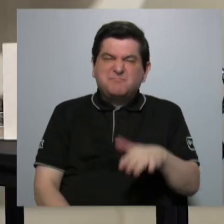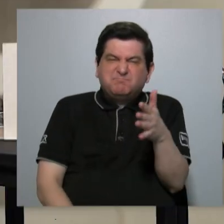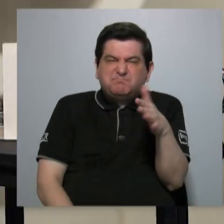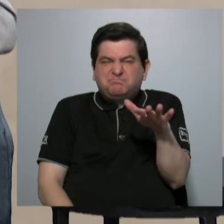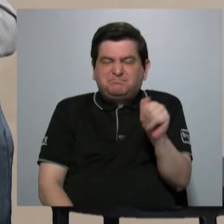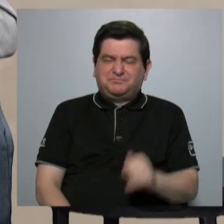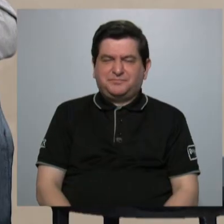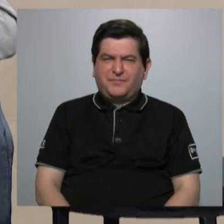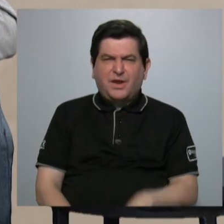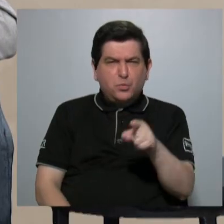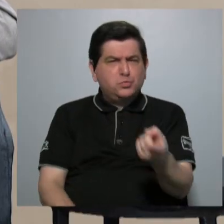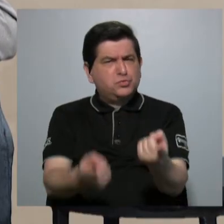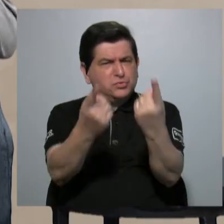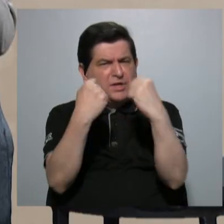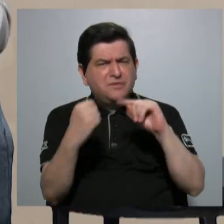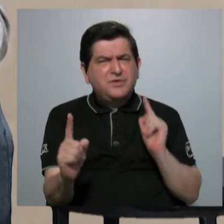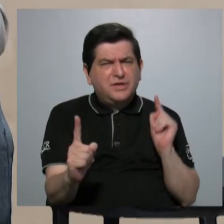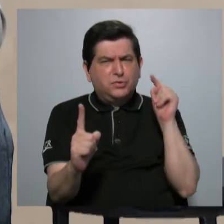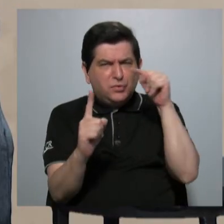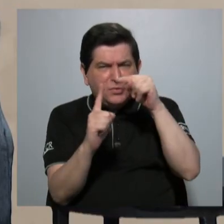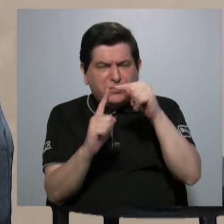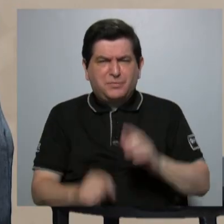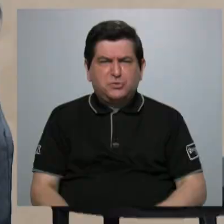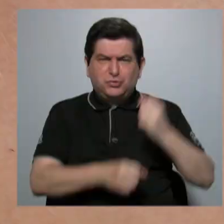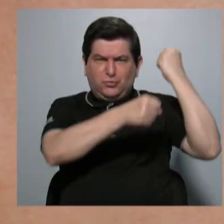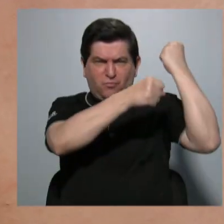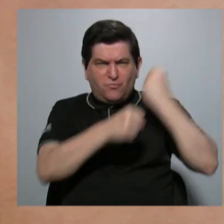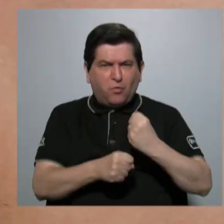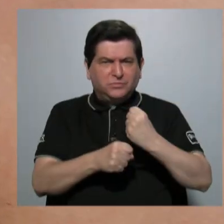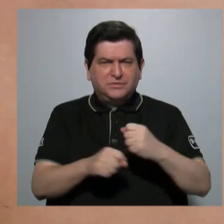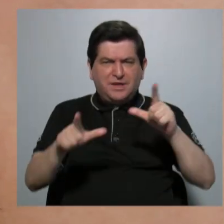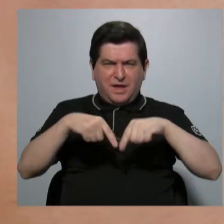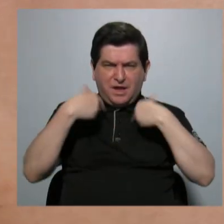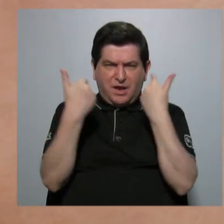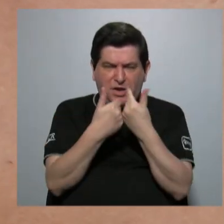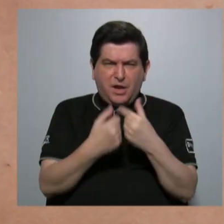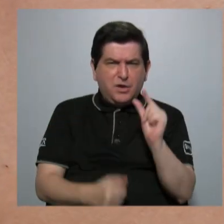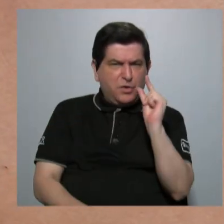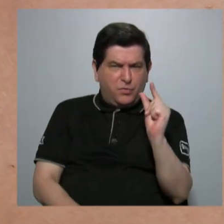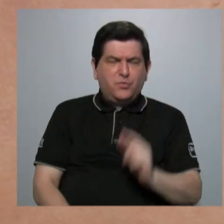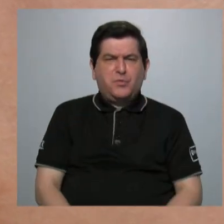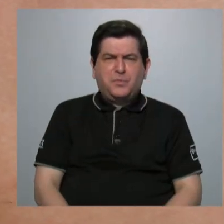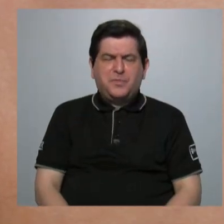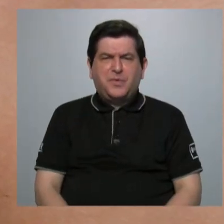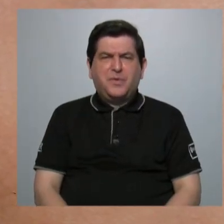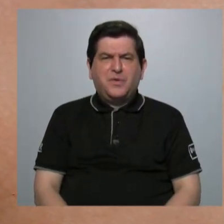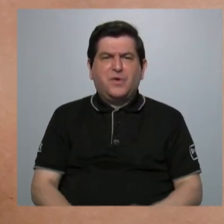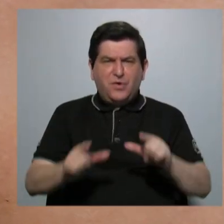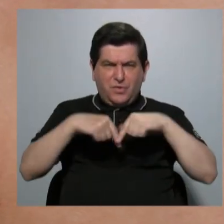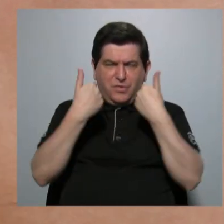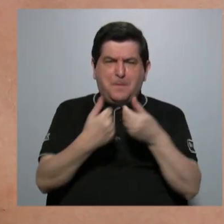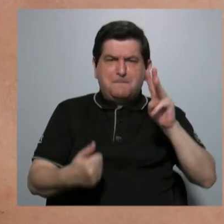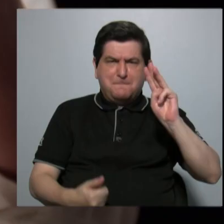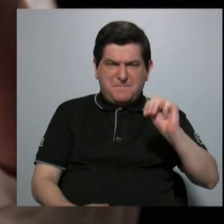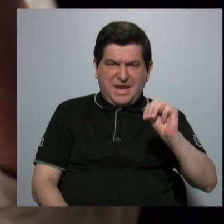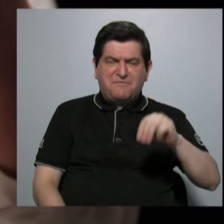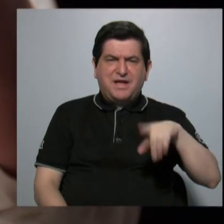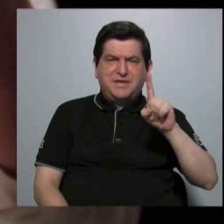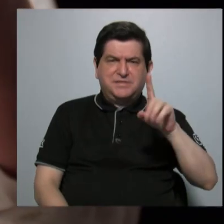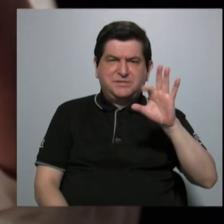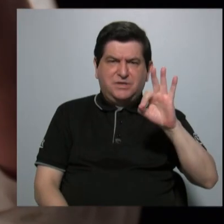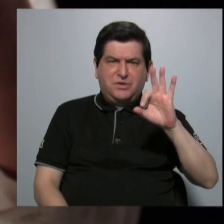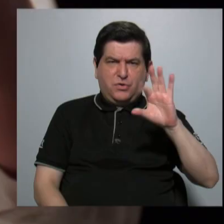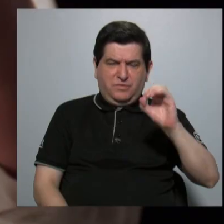menos. Entonces usted regresa con el propósito de fundar este grupo de cámara, Exacto. Quinteto Miravalles, Sí. 1990. Sí,